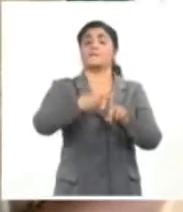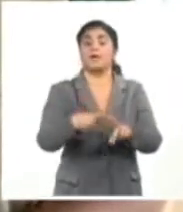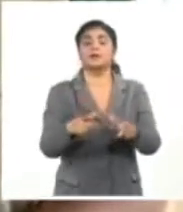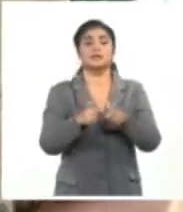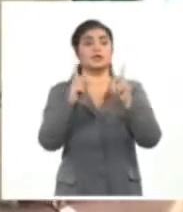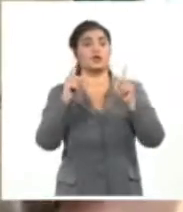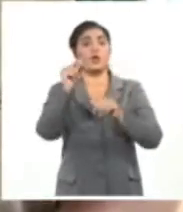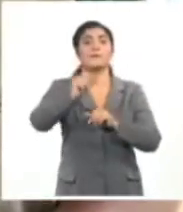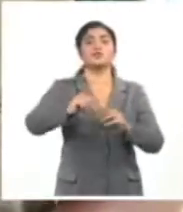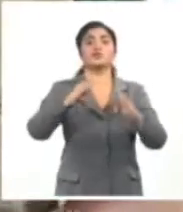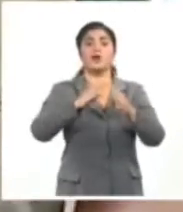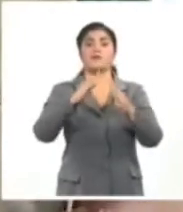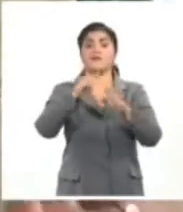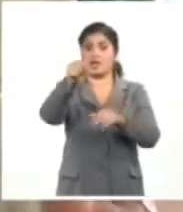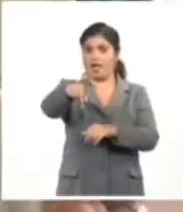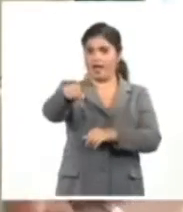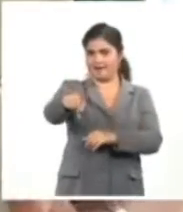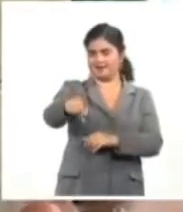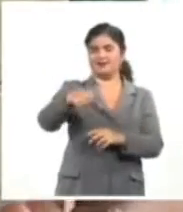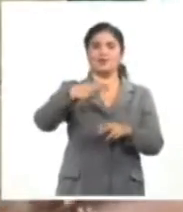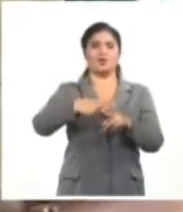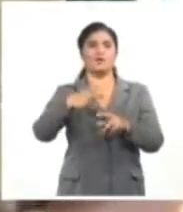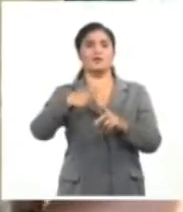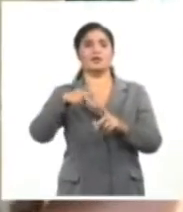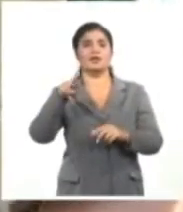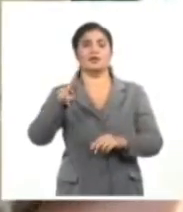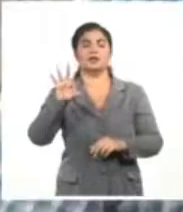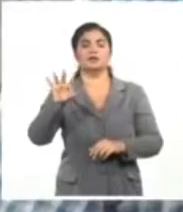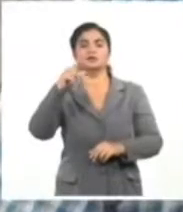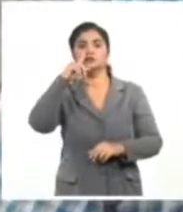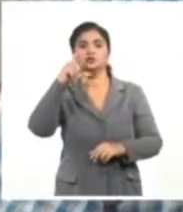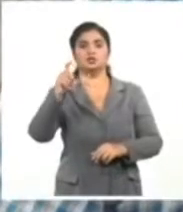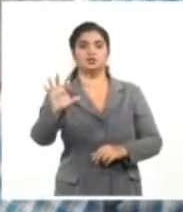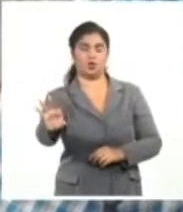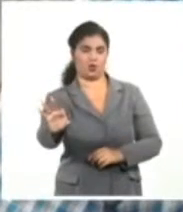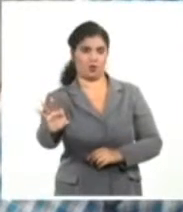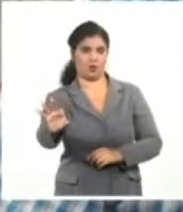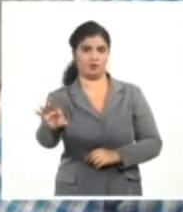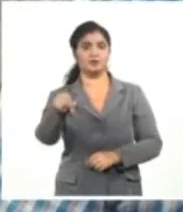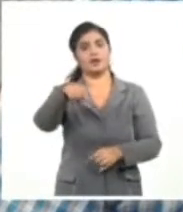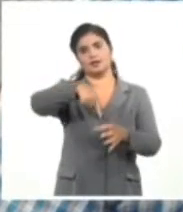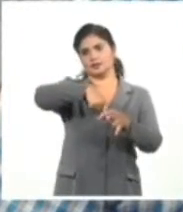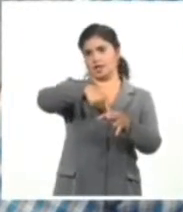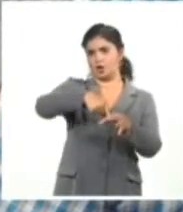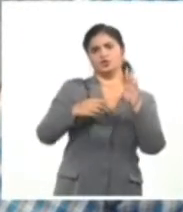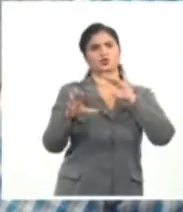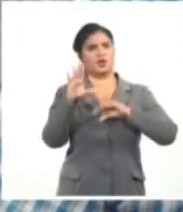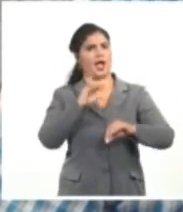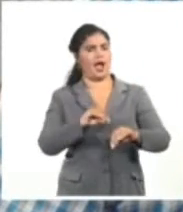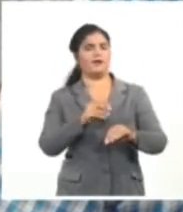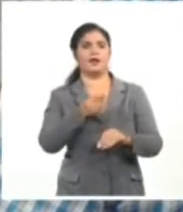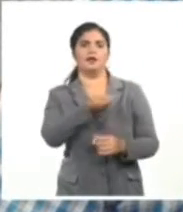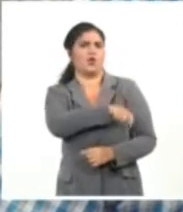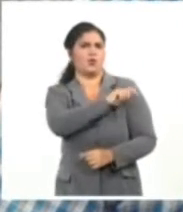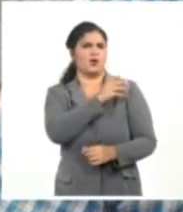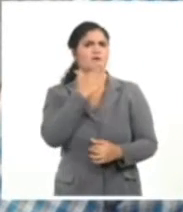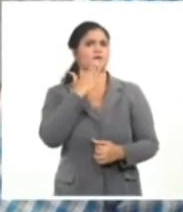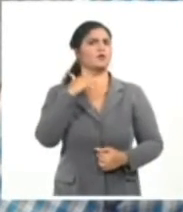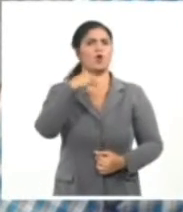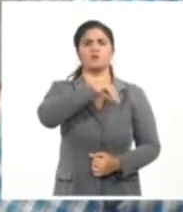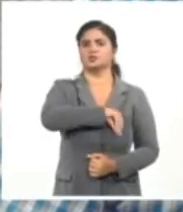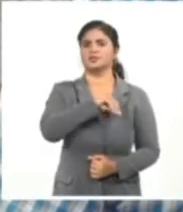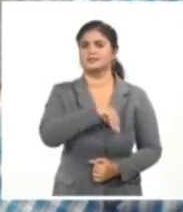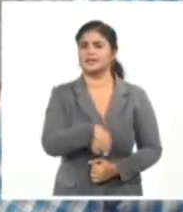pobladores de la comunidad El Tronco, una de las zonas vulnerables acá en la Isla de la Juventud, y ahí ha estado conversando, intercambiando